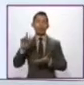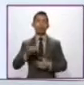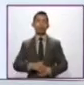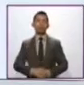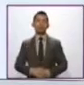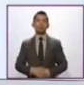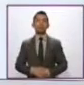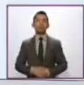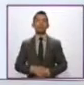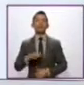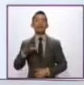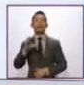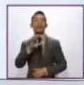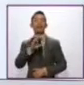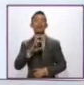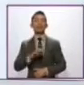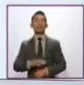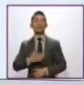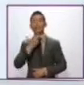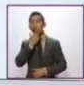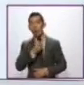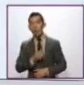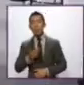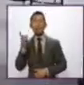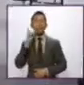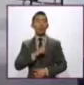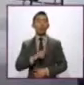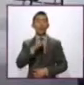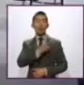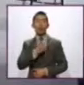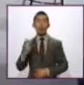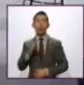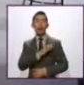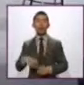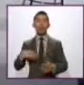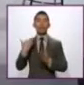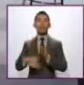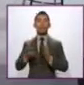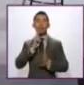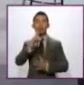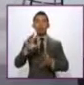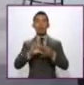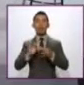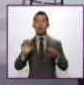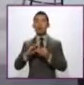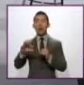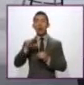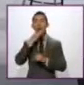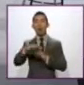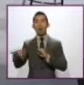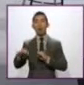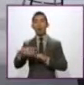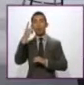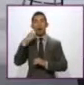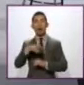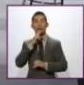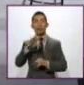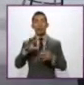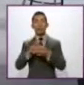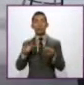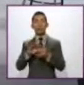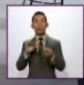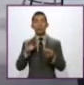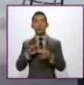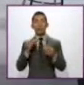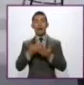solamente dos candidatos, un candidato y una candidata, pendientes de solicitar su turno. Este es un último llamado para hacer uso de la voz en